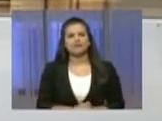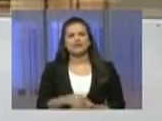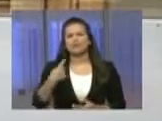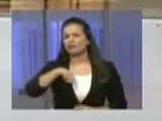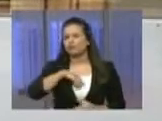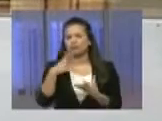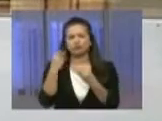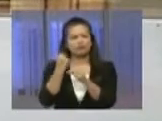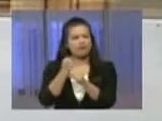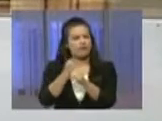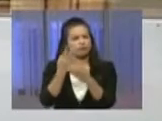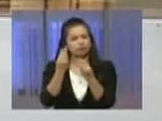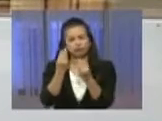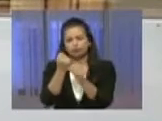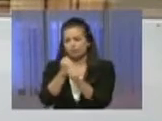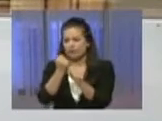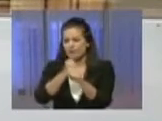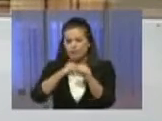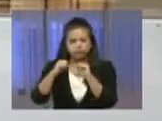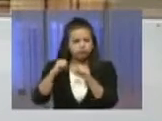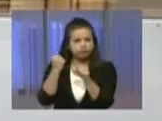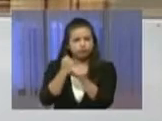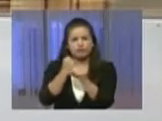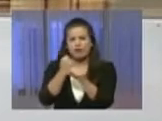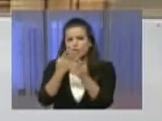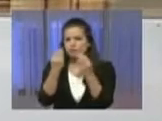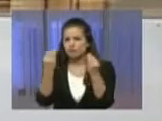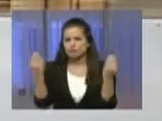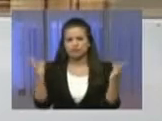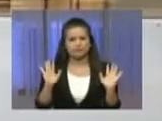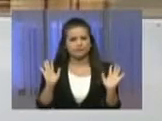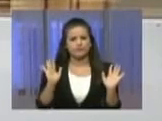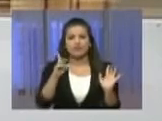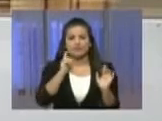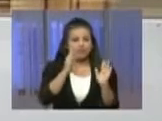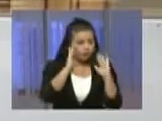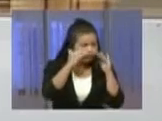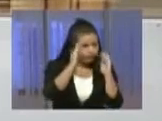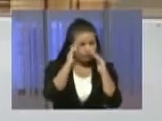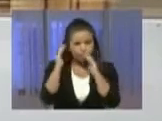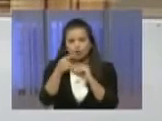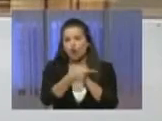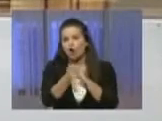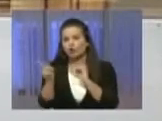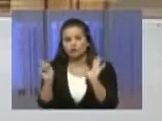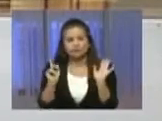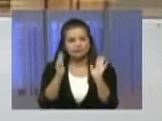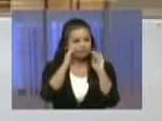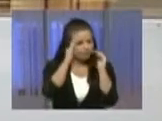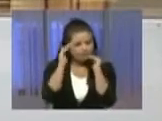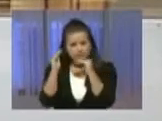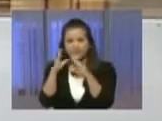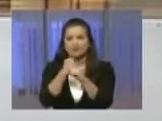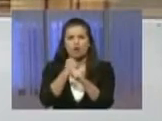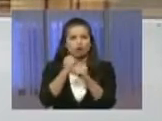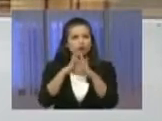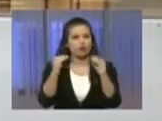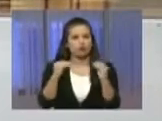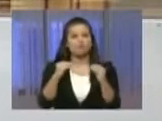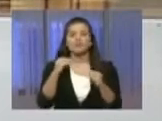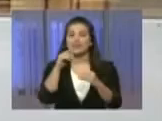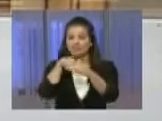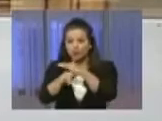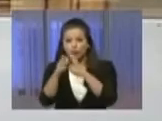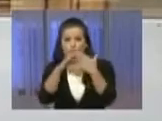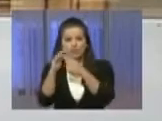trabajo mucho trabajo tenemos y no debemos descuidar ni un segundo nuestro trabajo en las comunidades